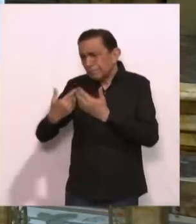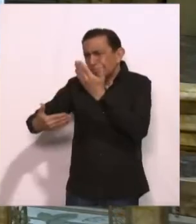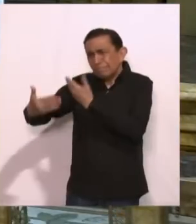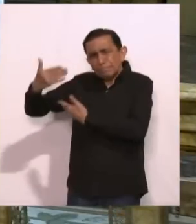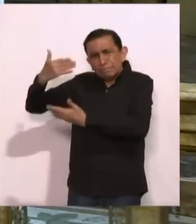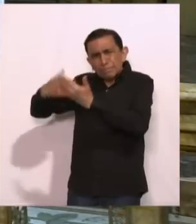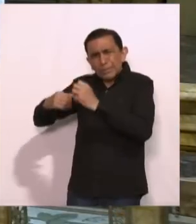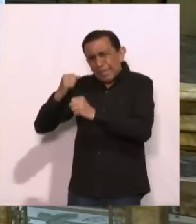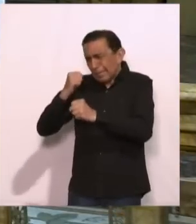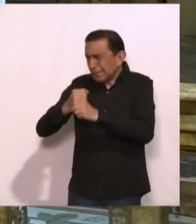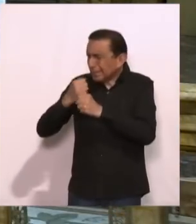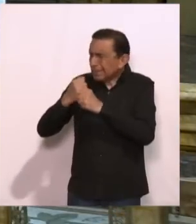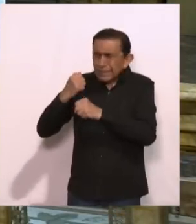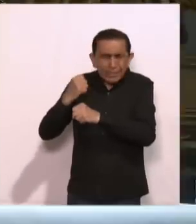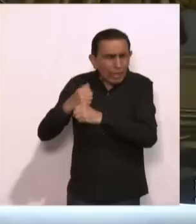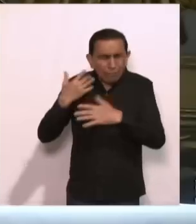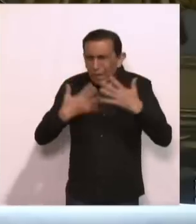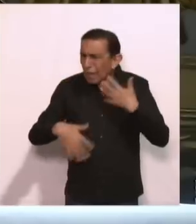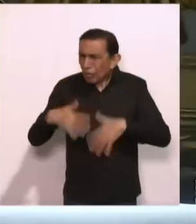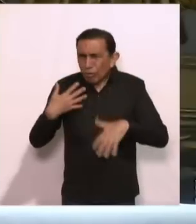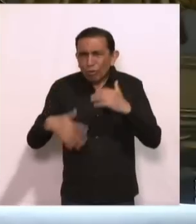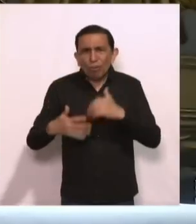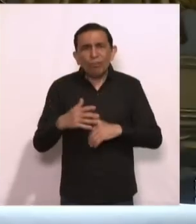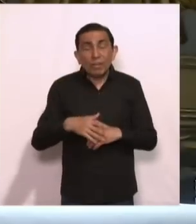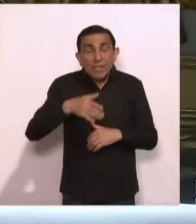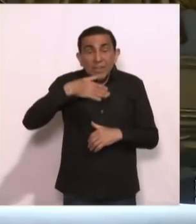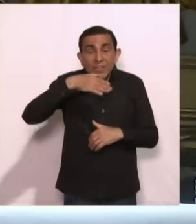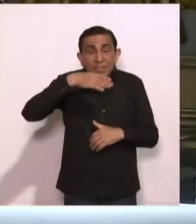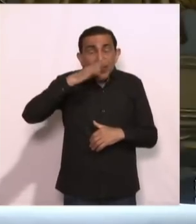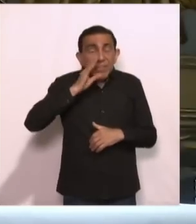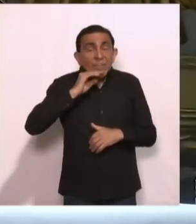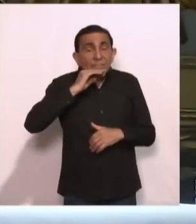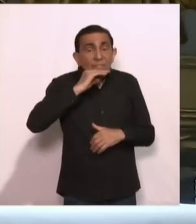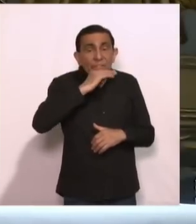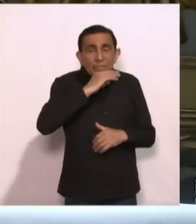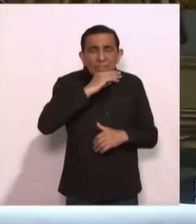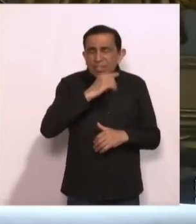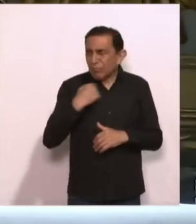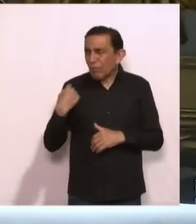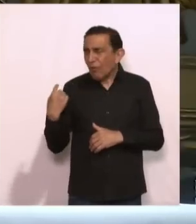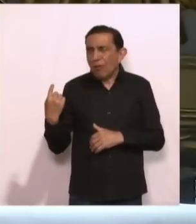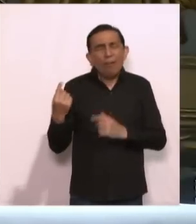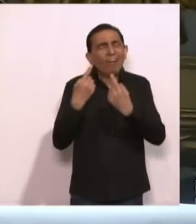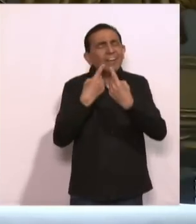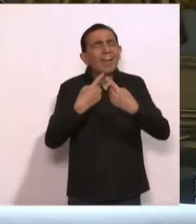nuestro trabajo sin fin y el vino de